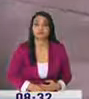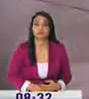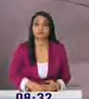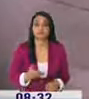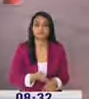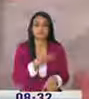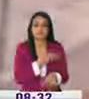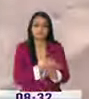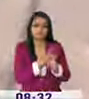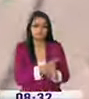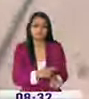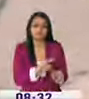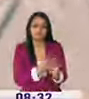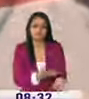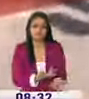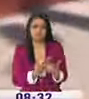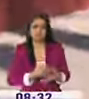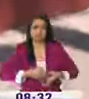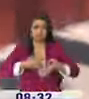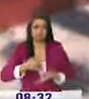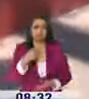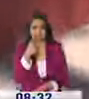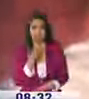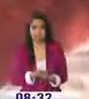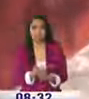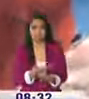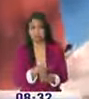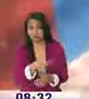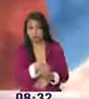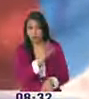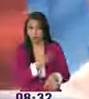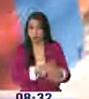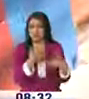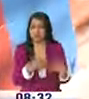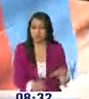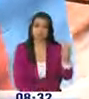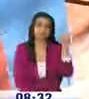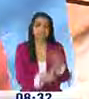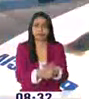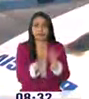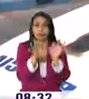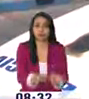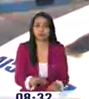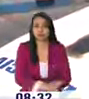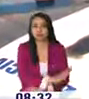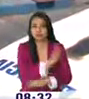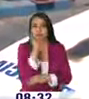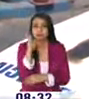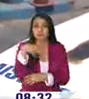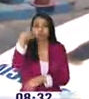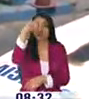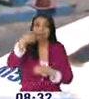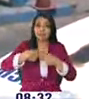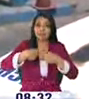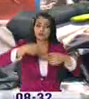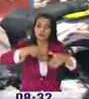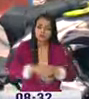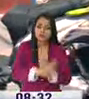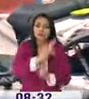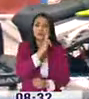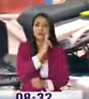Investigaron, esperaron y cuando estaban seguros que había evidencia para imputar a los sospechosos, descayeron a media mañana. En el norte de Quito ingresaron a un